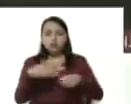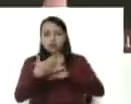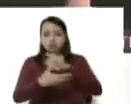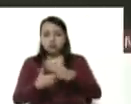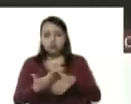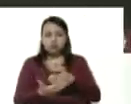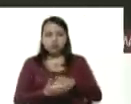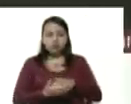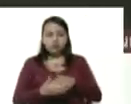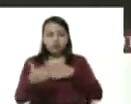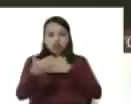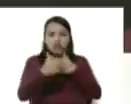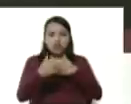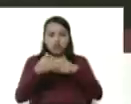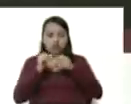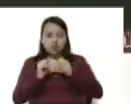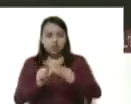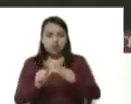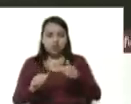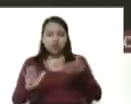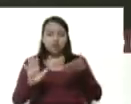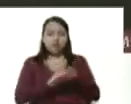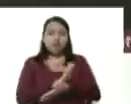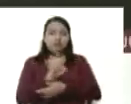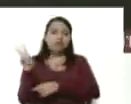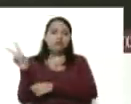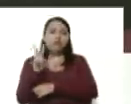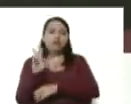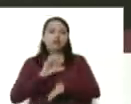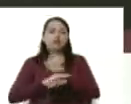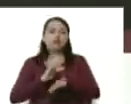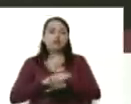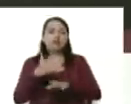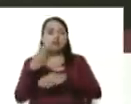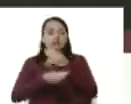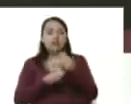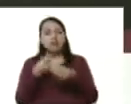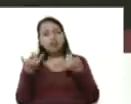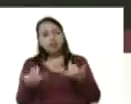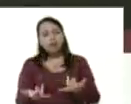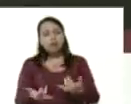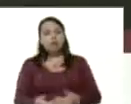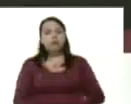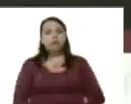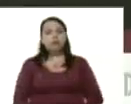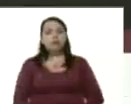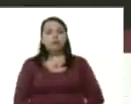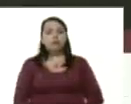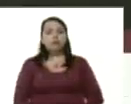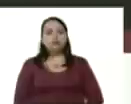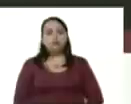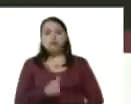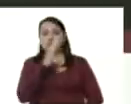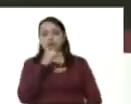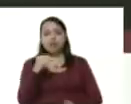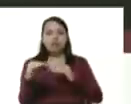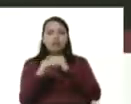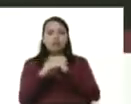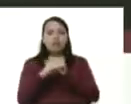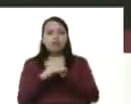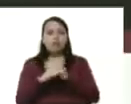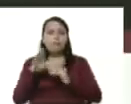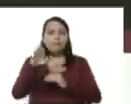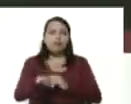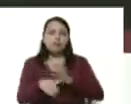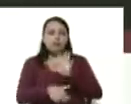de agresión permanente sobre la patria, porque lo que está ocurriendo en este momento no es otra cosa sino un paso